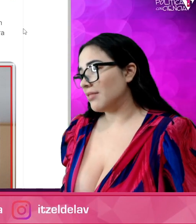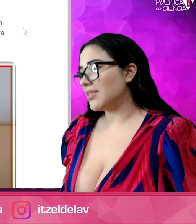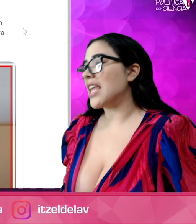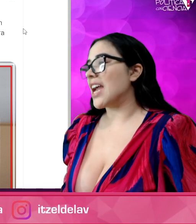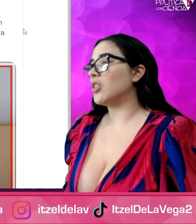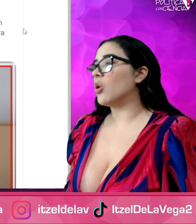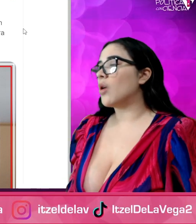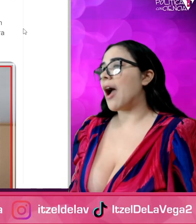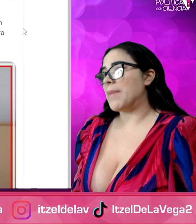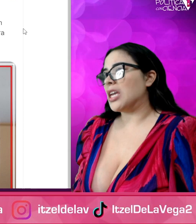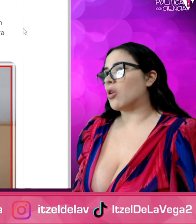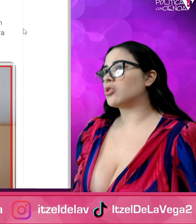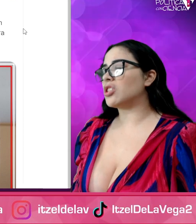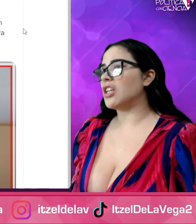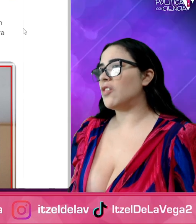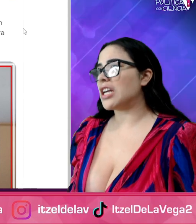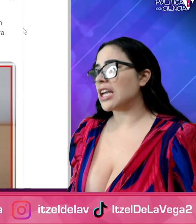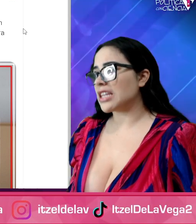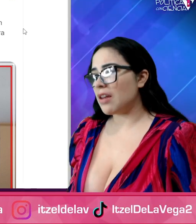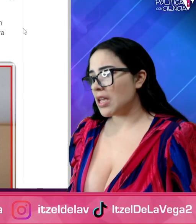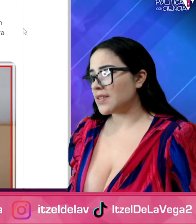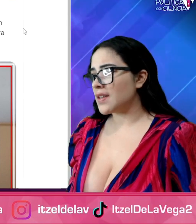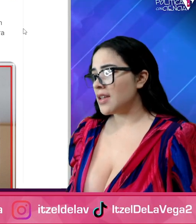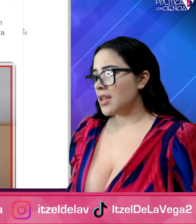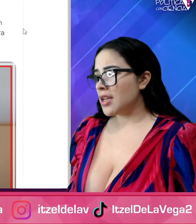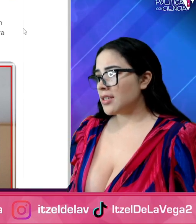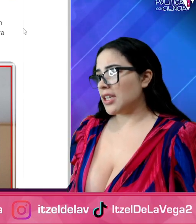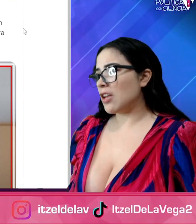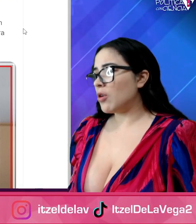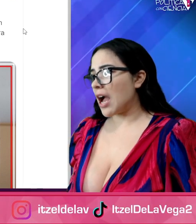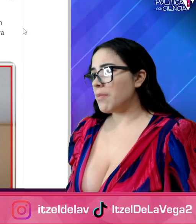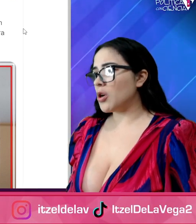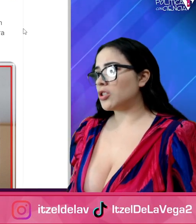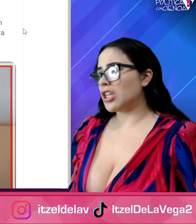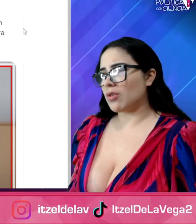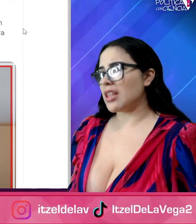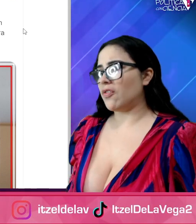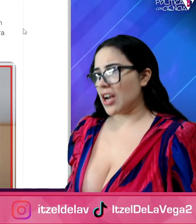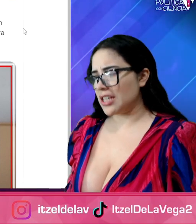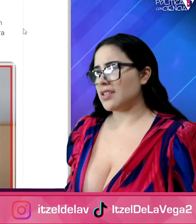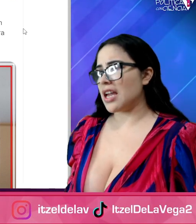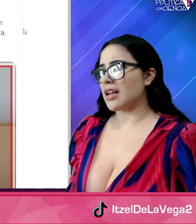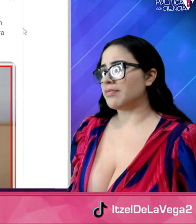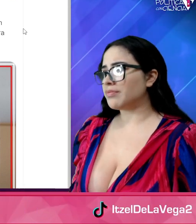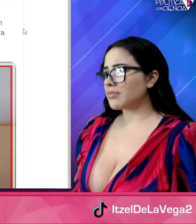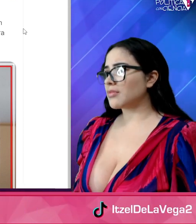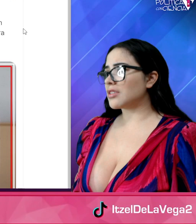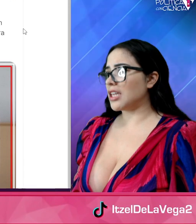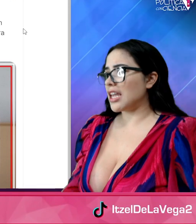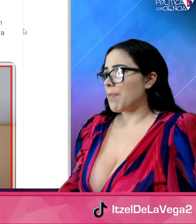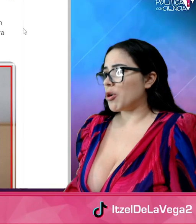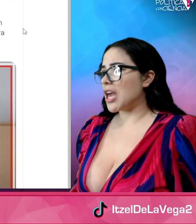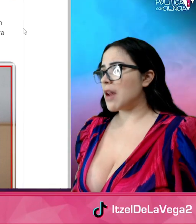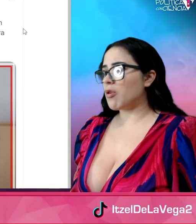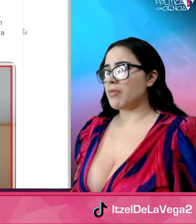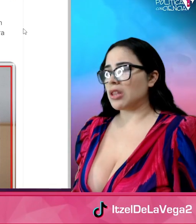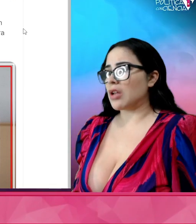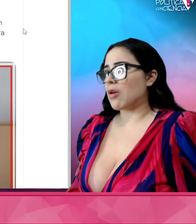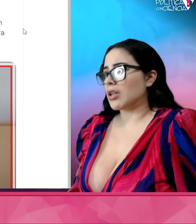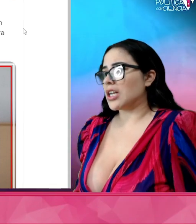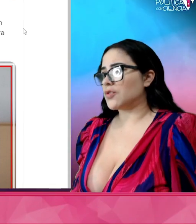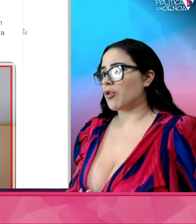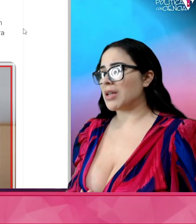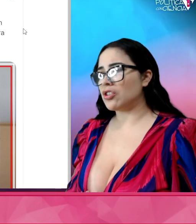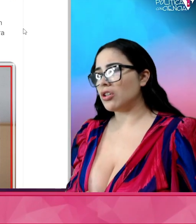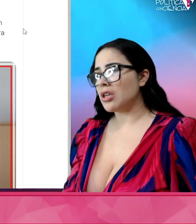esté dañando a México. Esto significa que tal vez si quiere un cambio, si quiere una diferencia, si quiere apoyar al movimiento